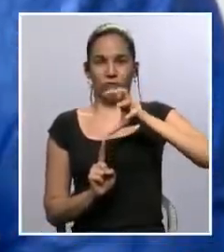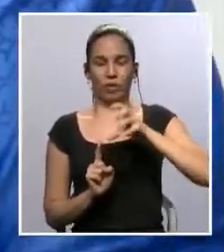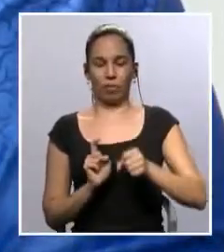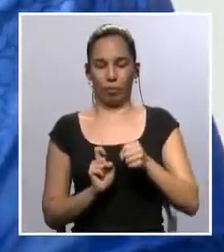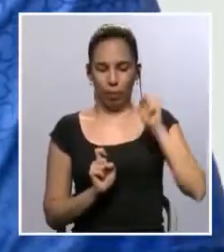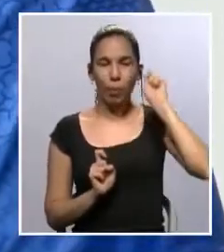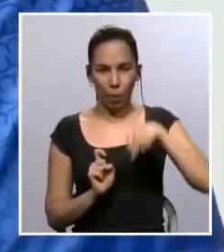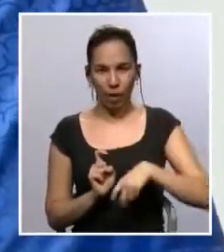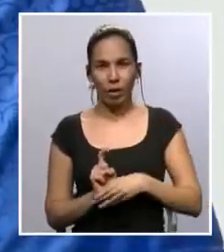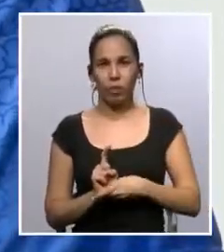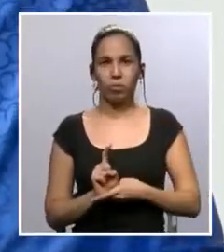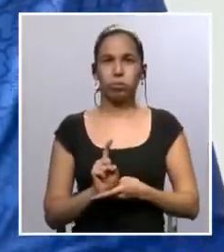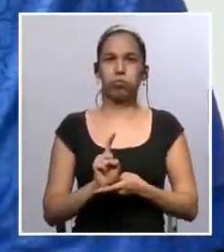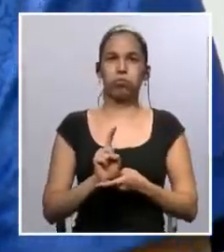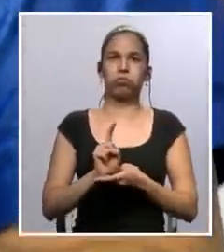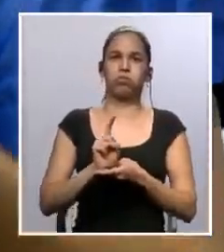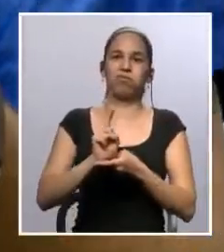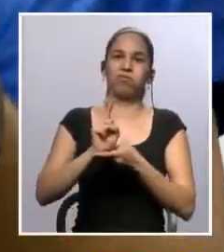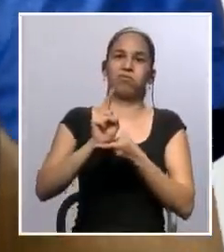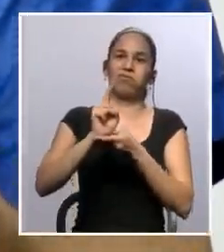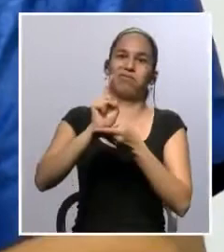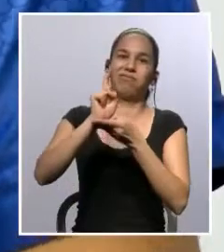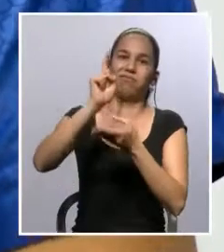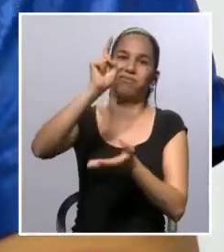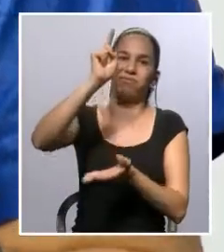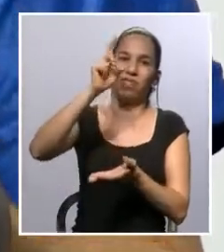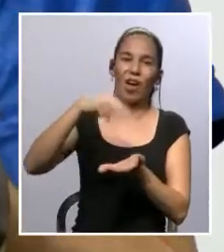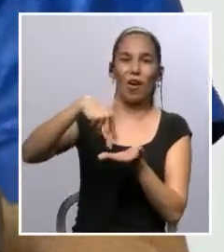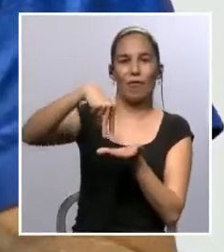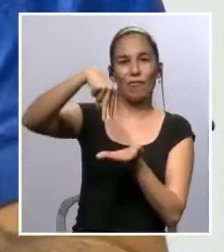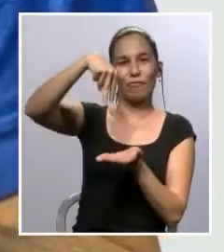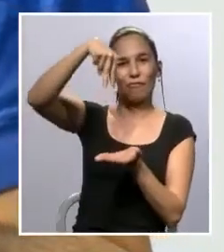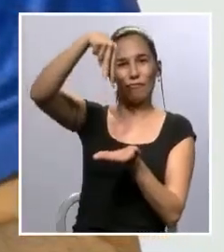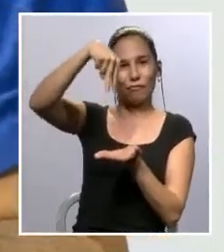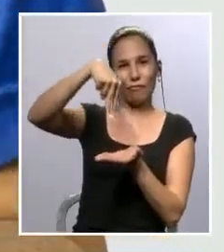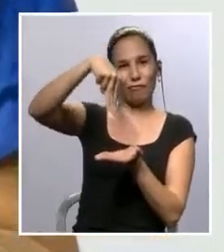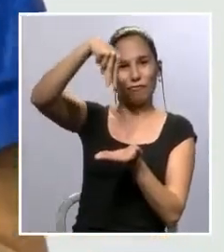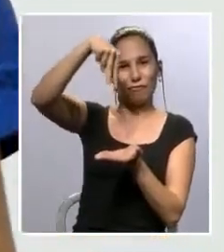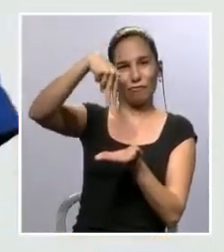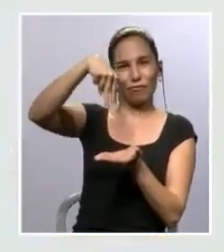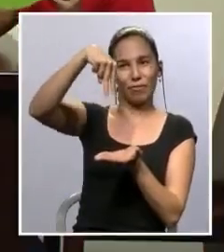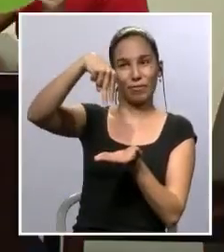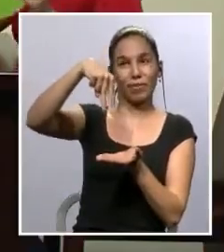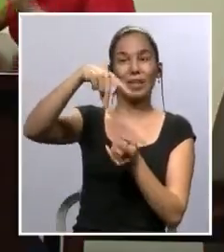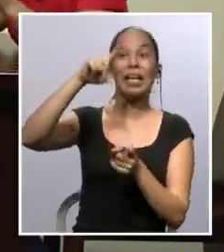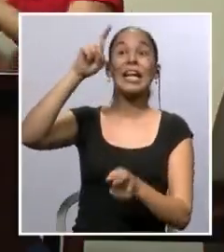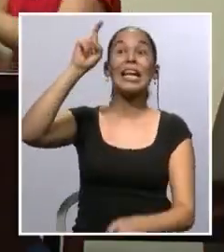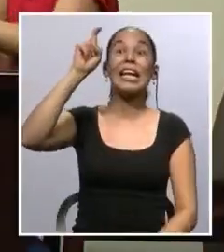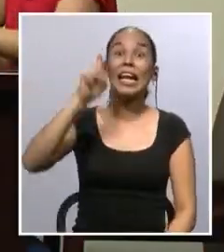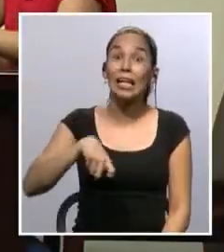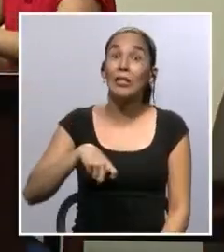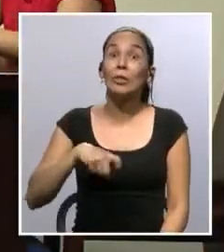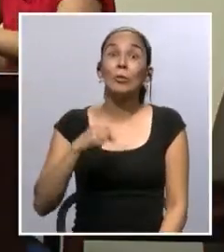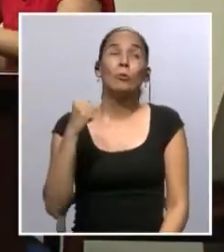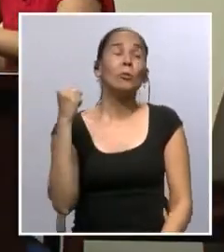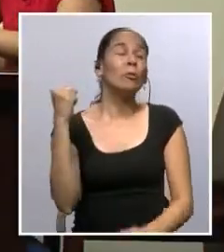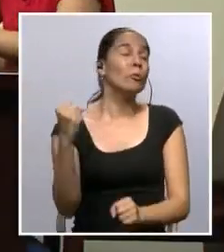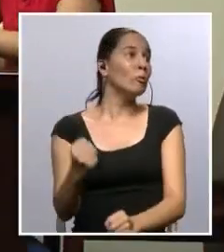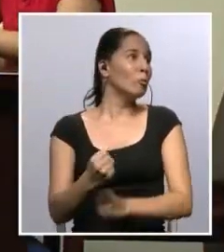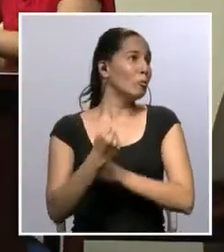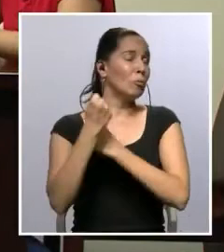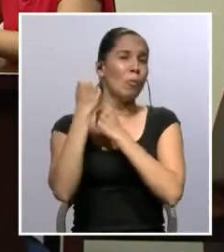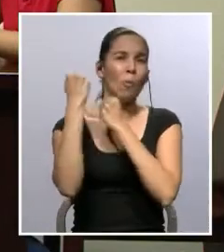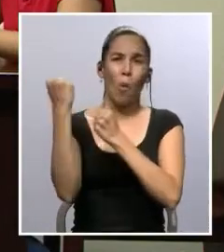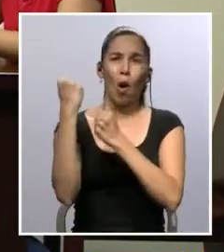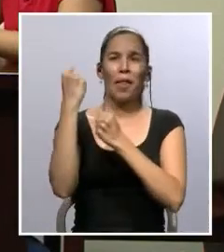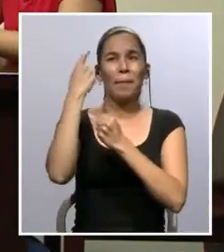puede controlar esto para levitar. Esa sería, claro, necesitaría un superpoder realmente